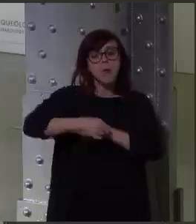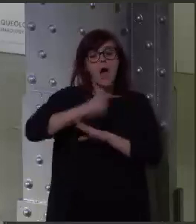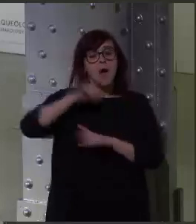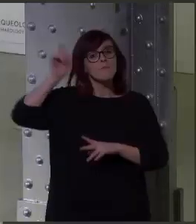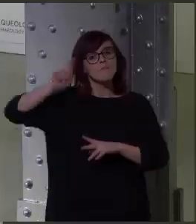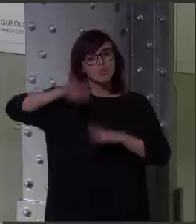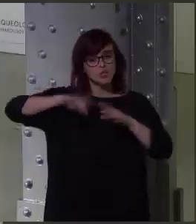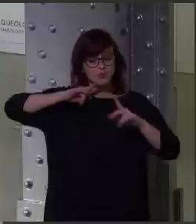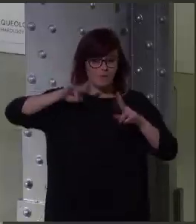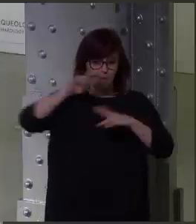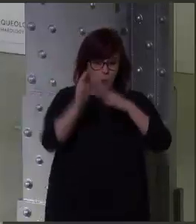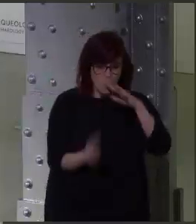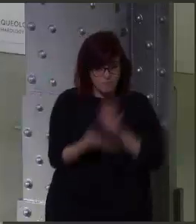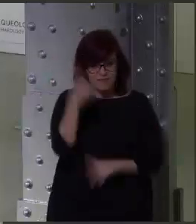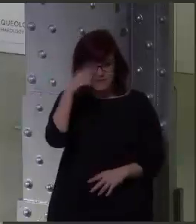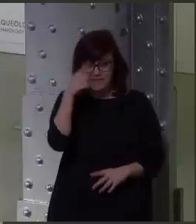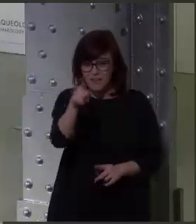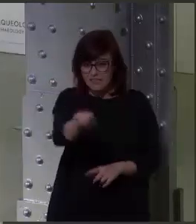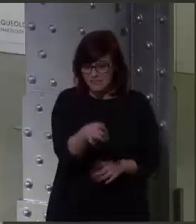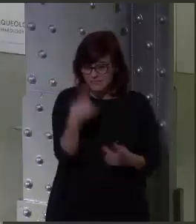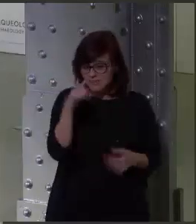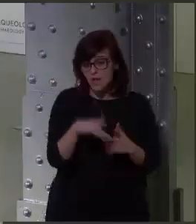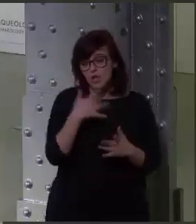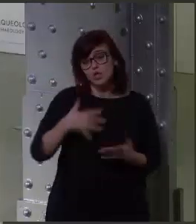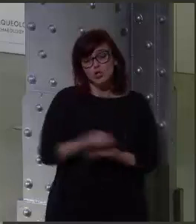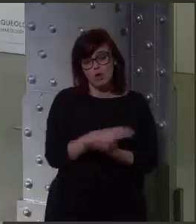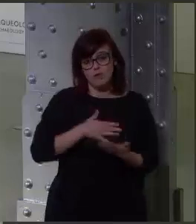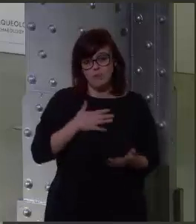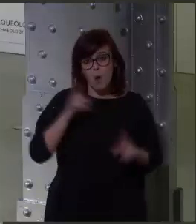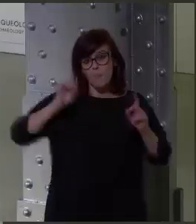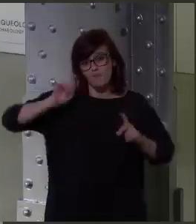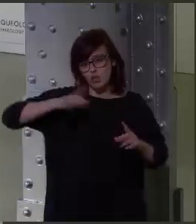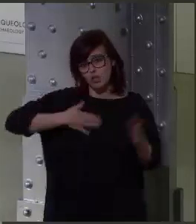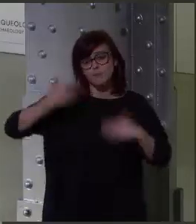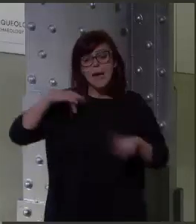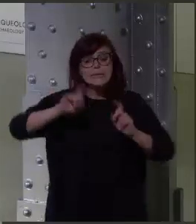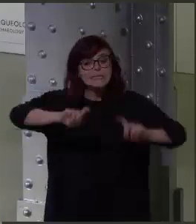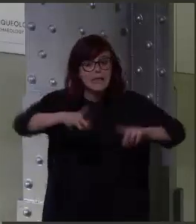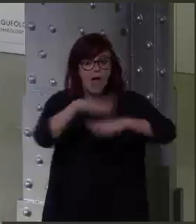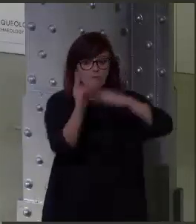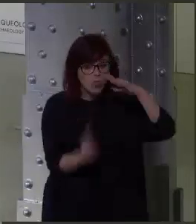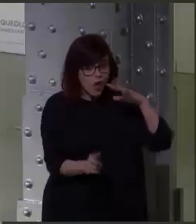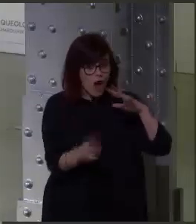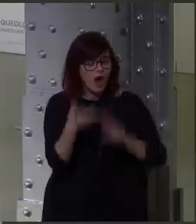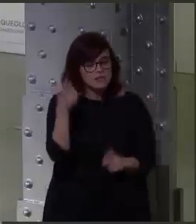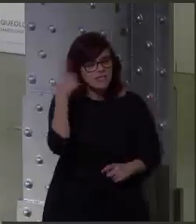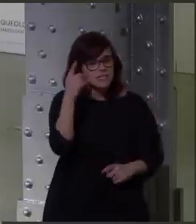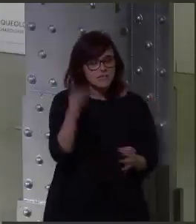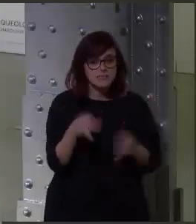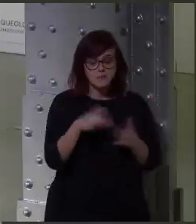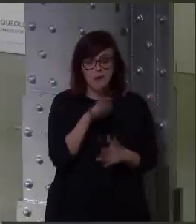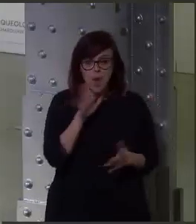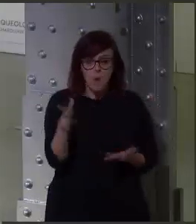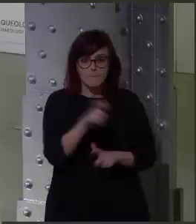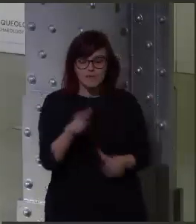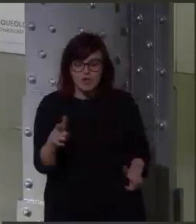instructor, sabrás una cosa que, bueno, todos los que somos instructores vemos, cuando le enseñas a alguien a bucear, es increíble